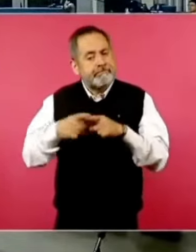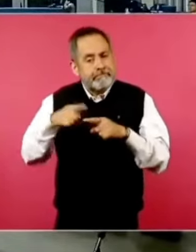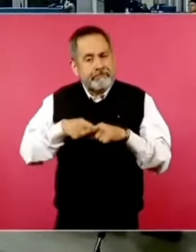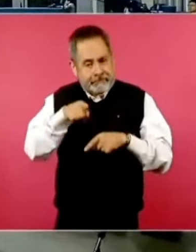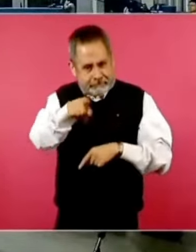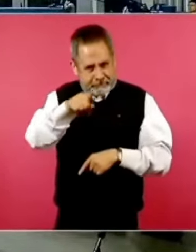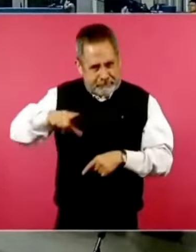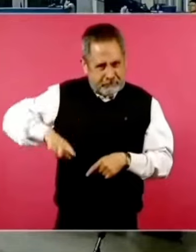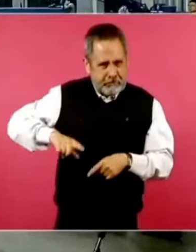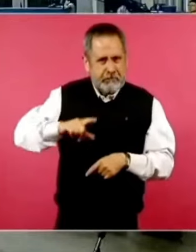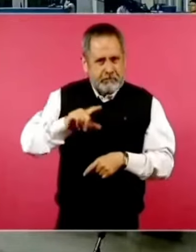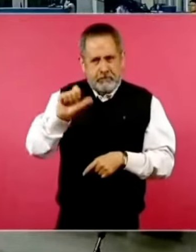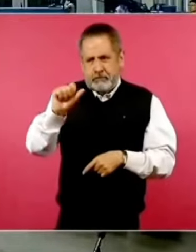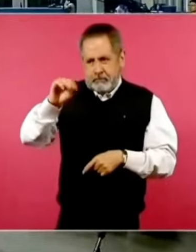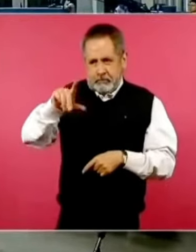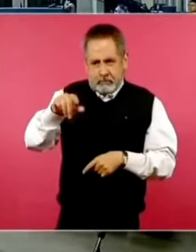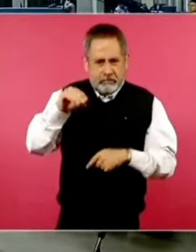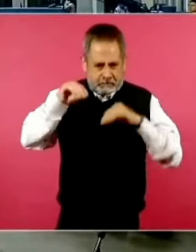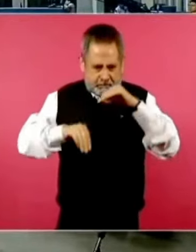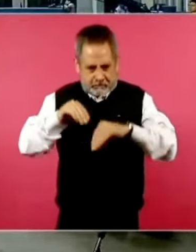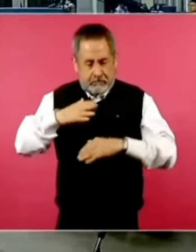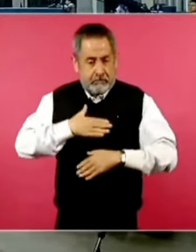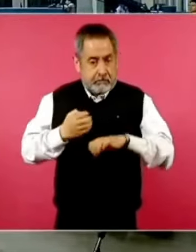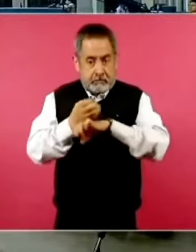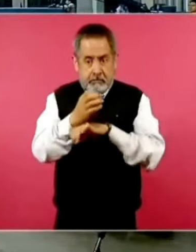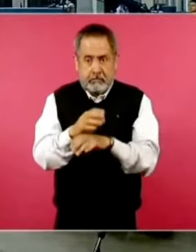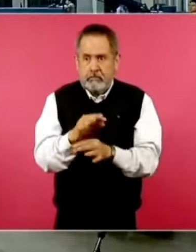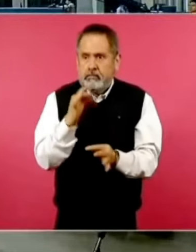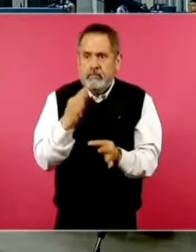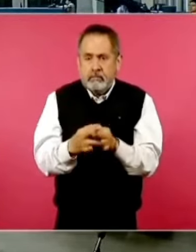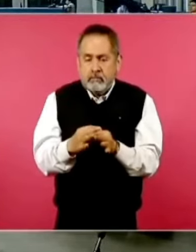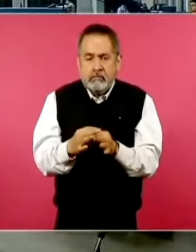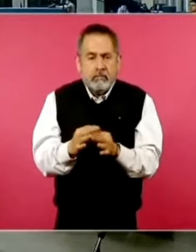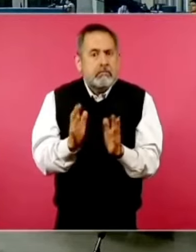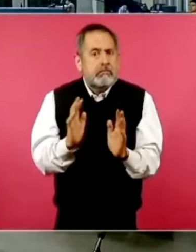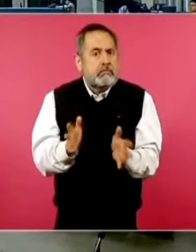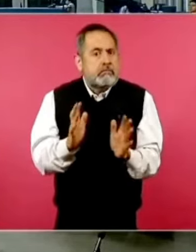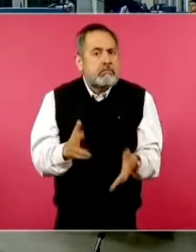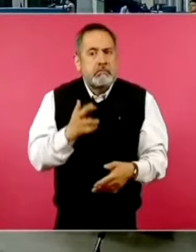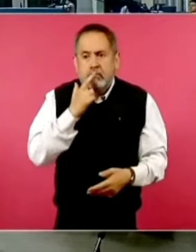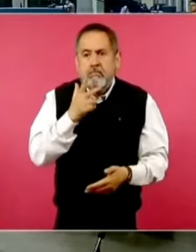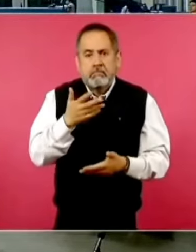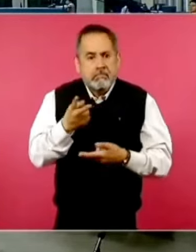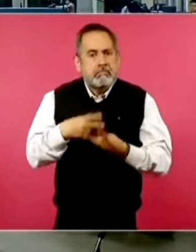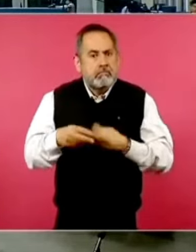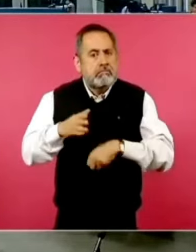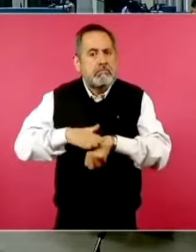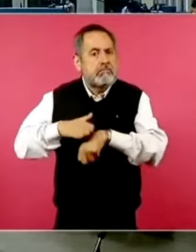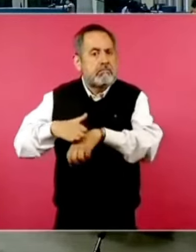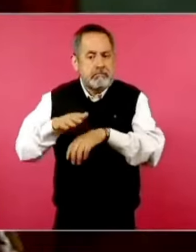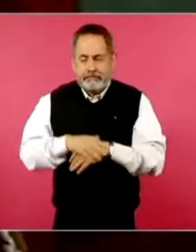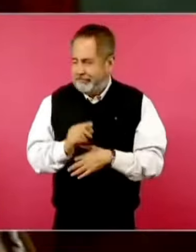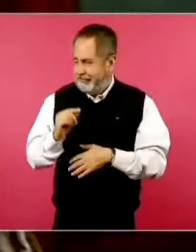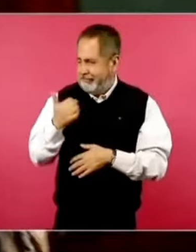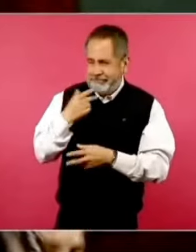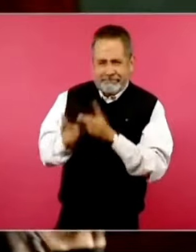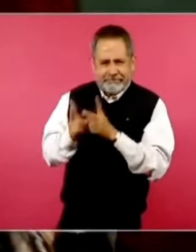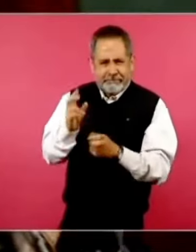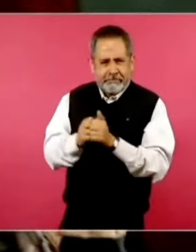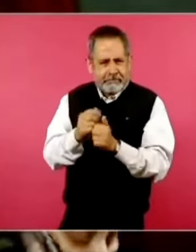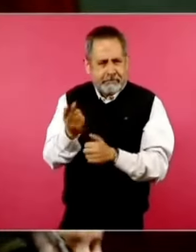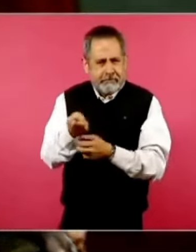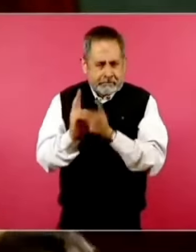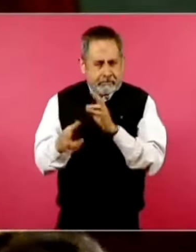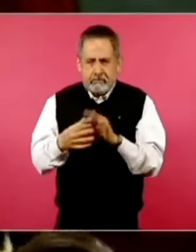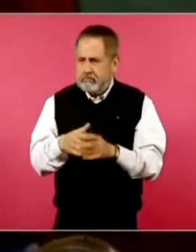haciendo su gobierno en mi estado en particular, pues ya están dando mucho de qué hablar. Hace poco estuve aquí platicando estos temas con usted